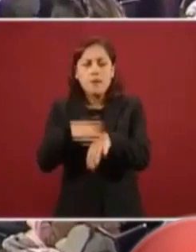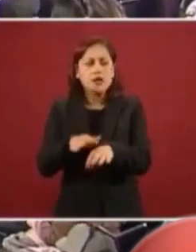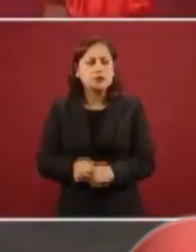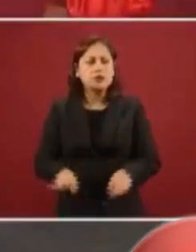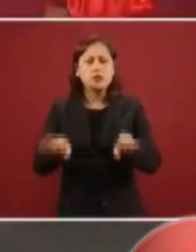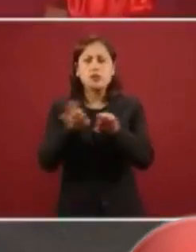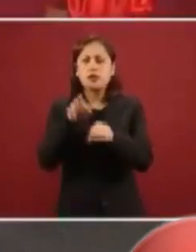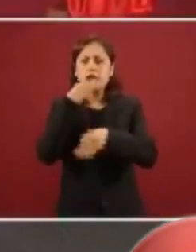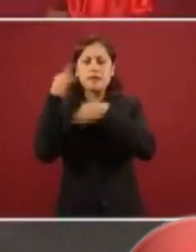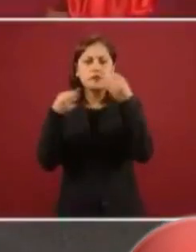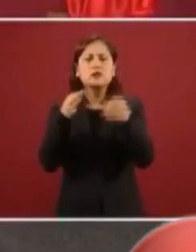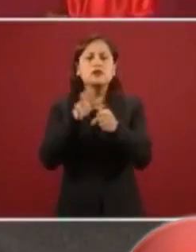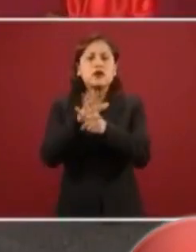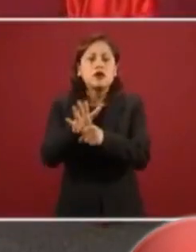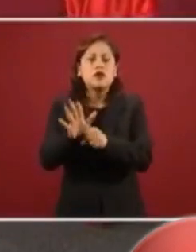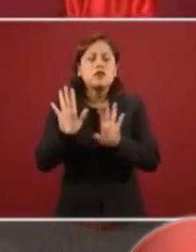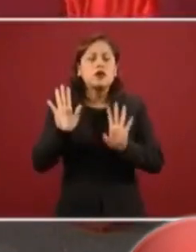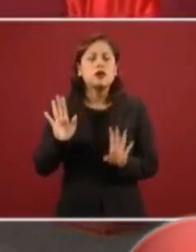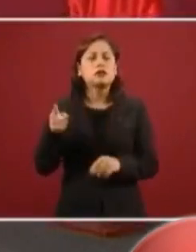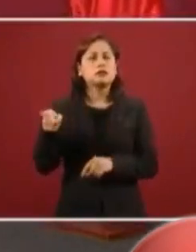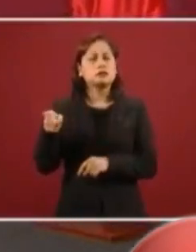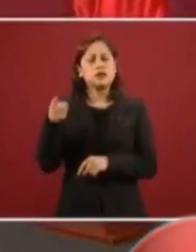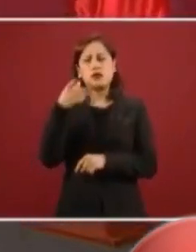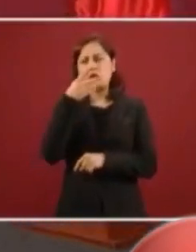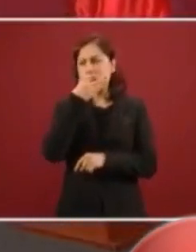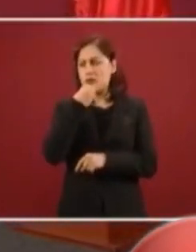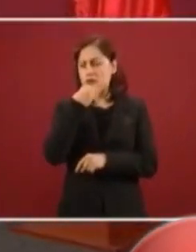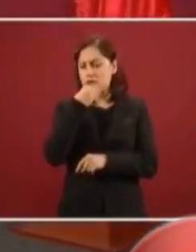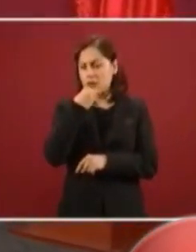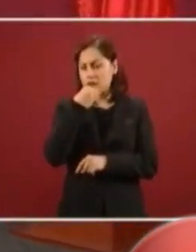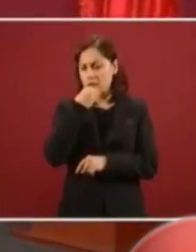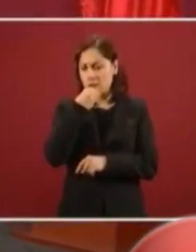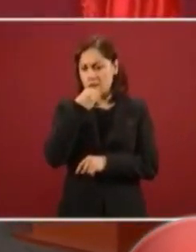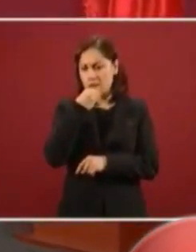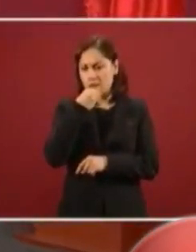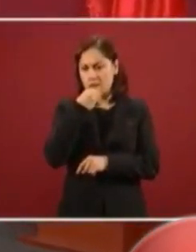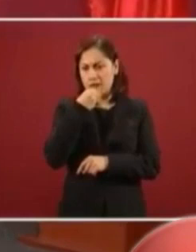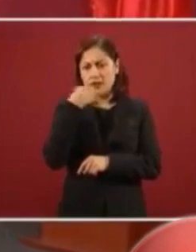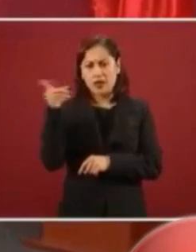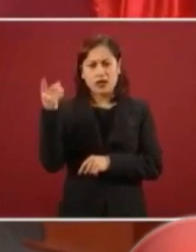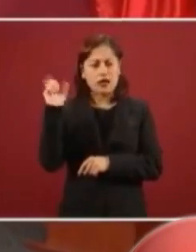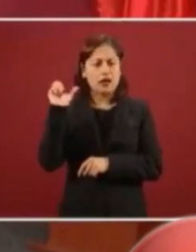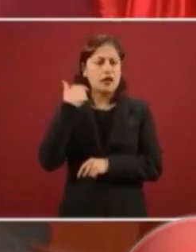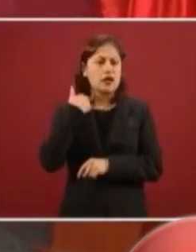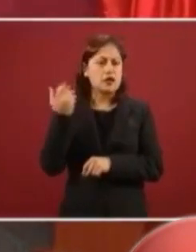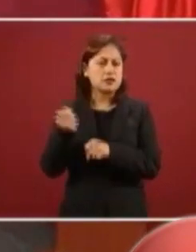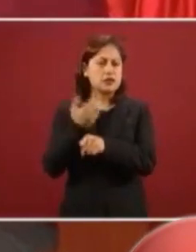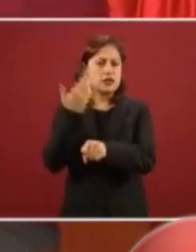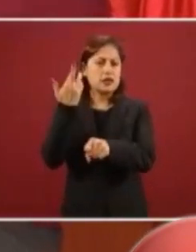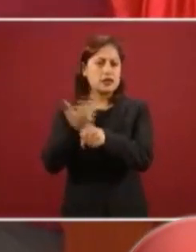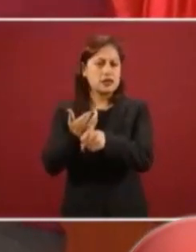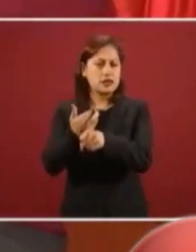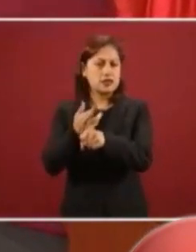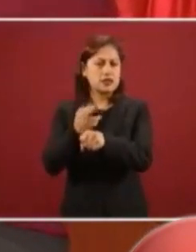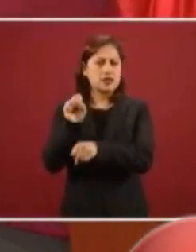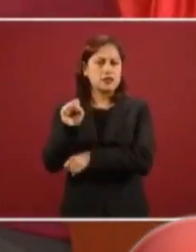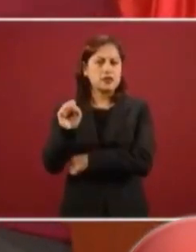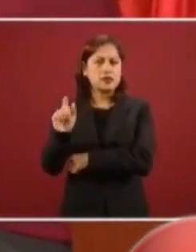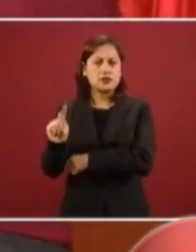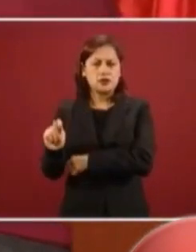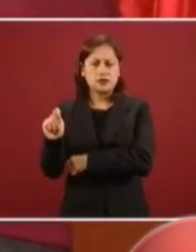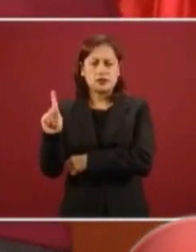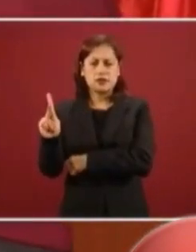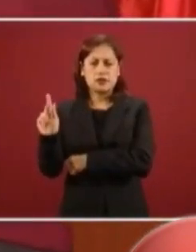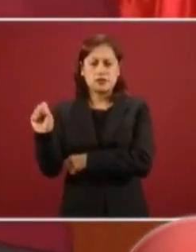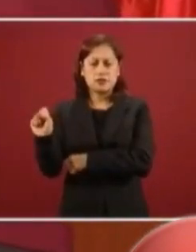de este señor que fue secretario del trabajo te subo